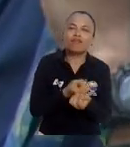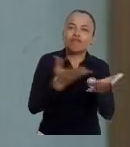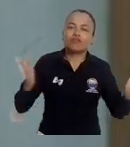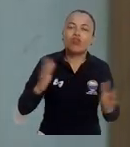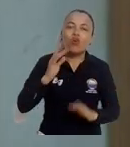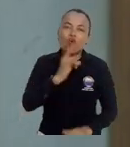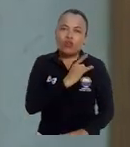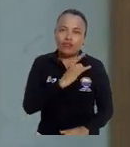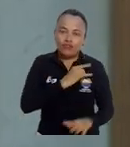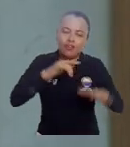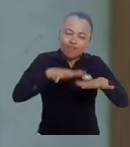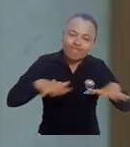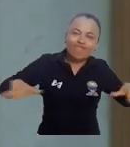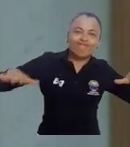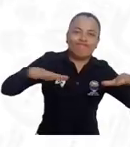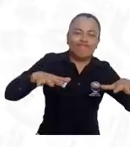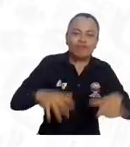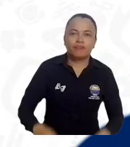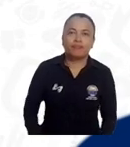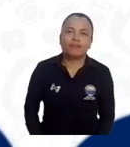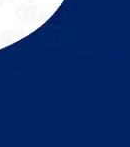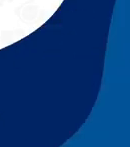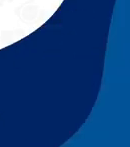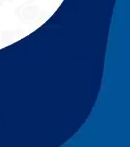cátedra Universidad en el Territorio.